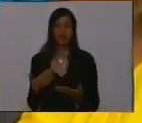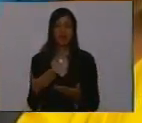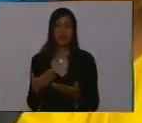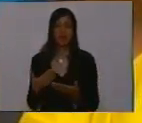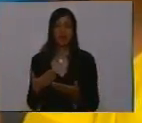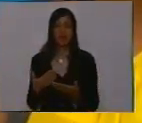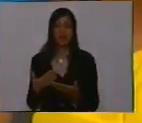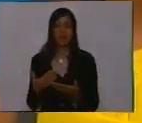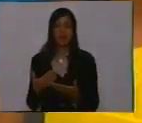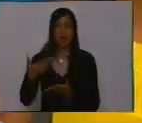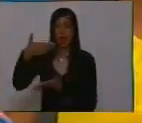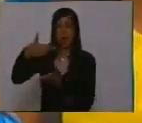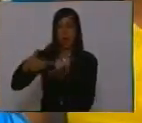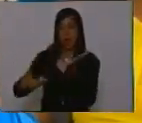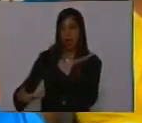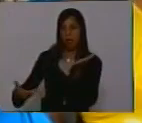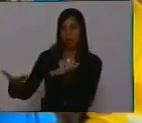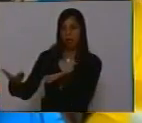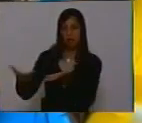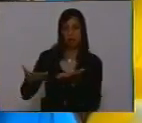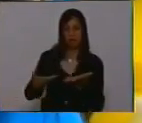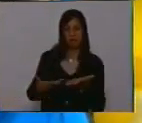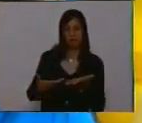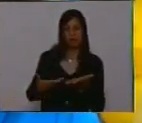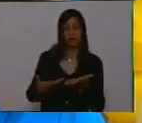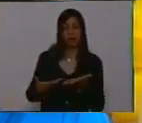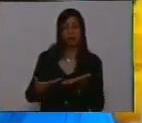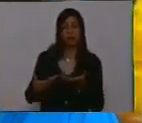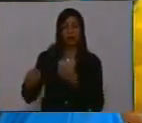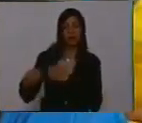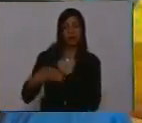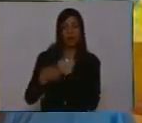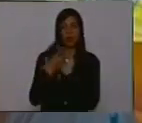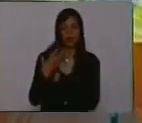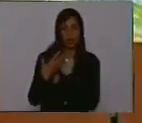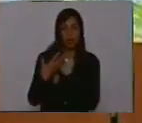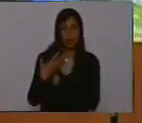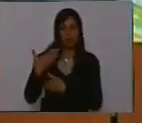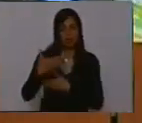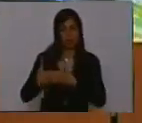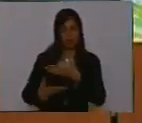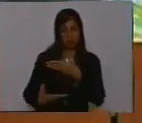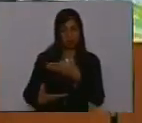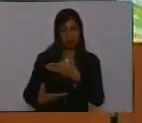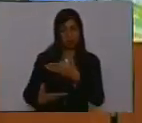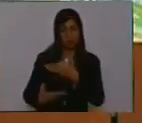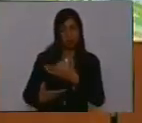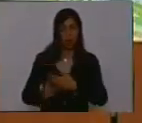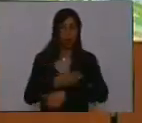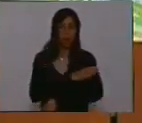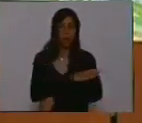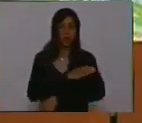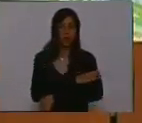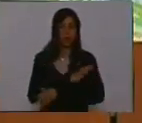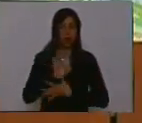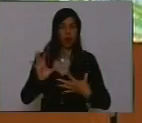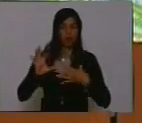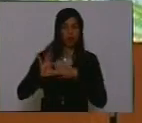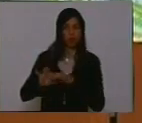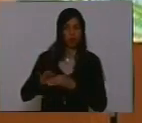la carta y las recomendaciones de un sector foráneo de nuestro